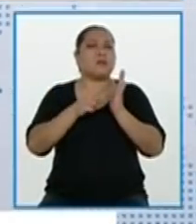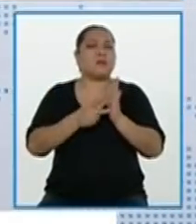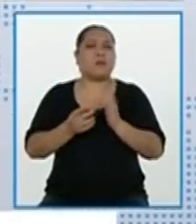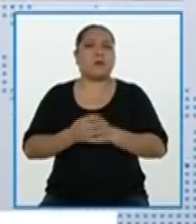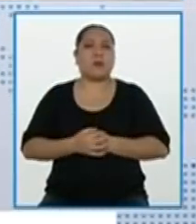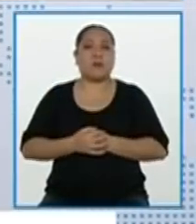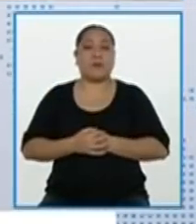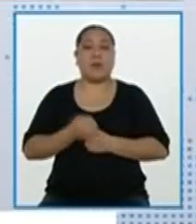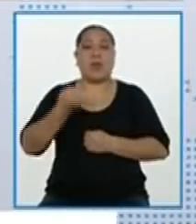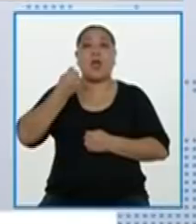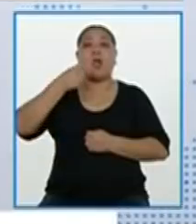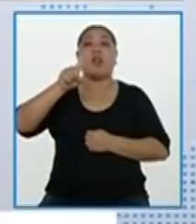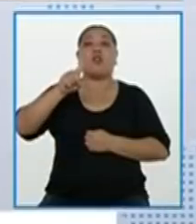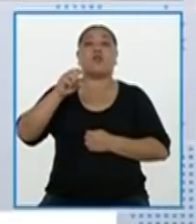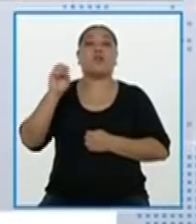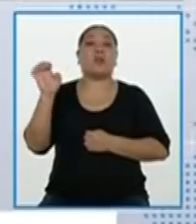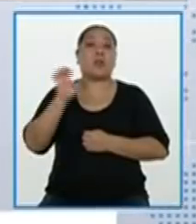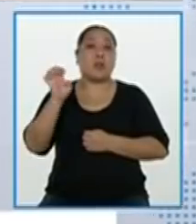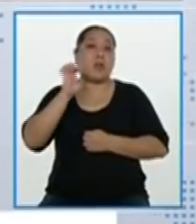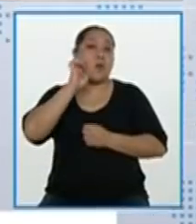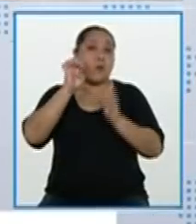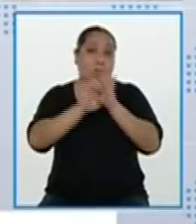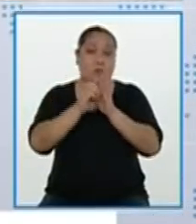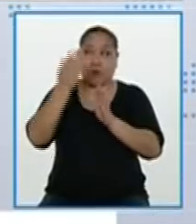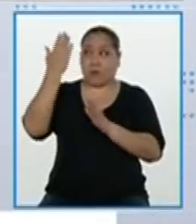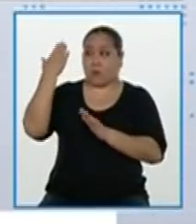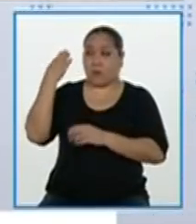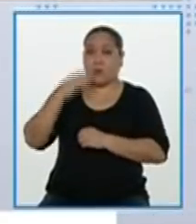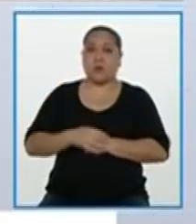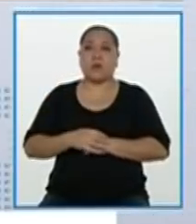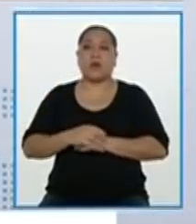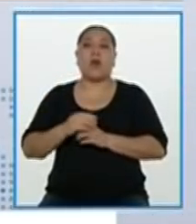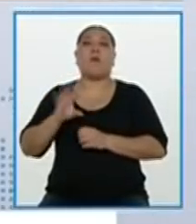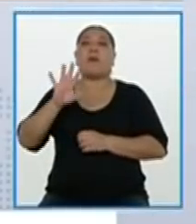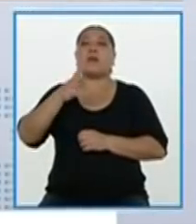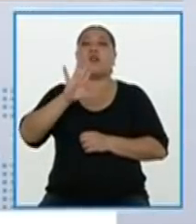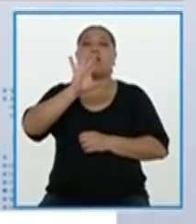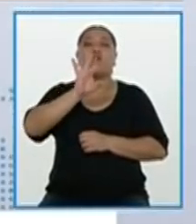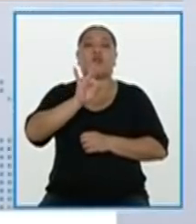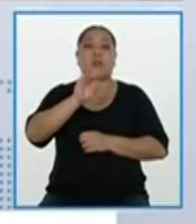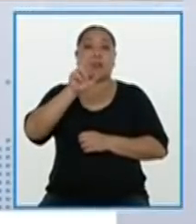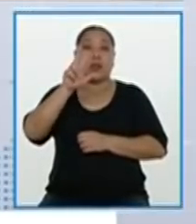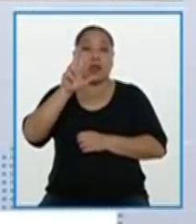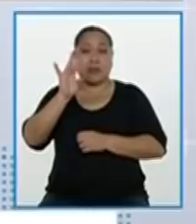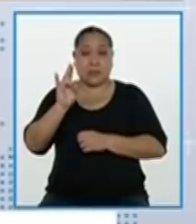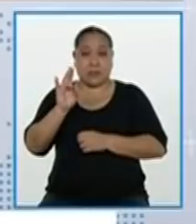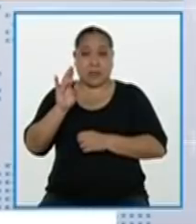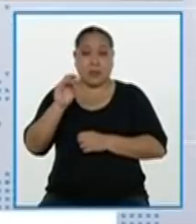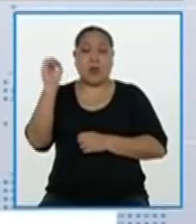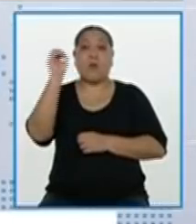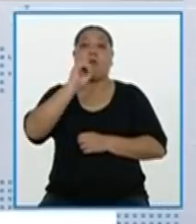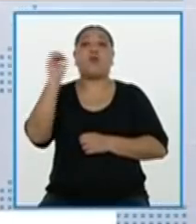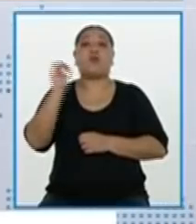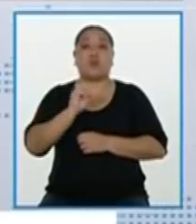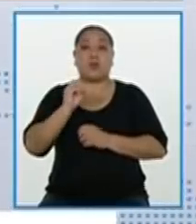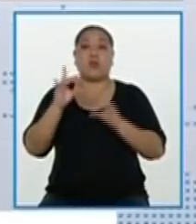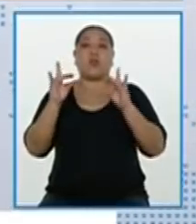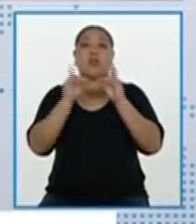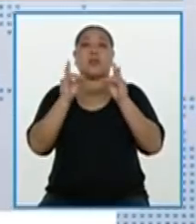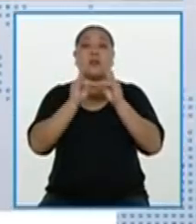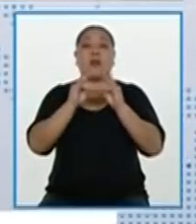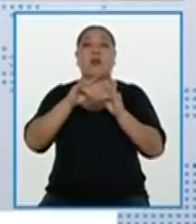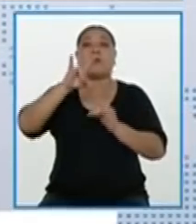pasado. Entonces, lo que entiendo, señor Macera, es que le faltó, digamos, mayor pulso quirúrgico al gobierno para ser